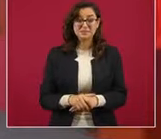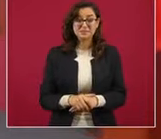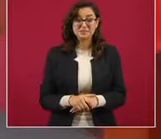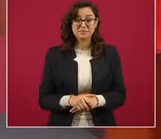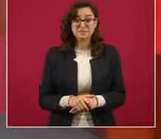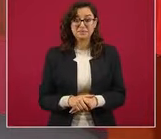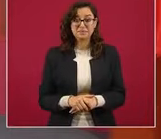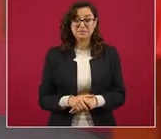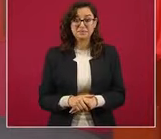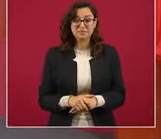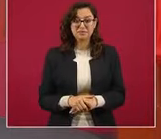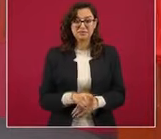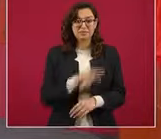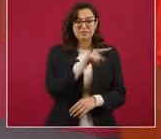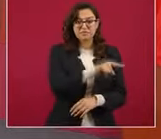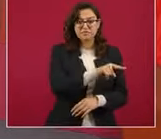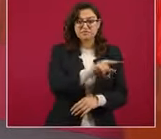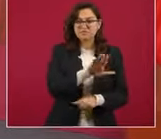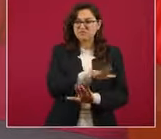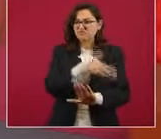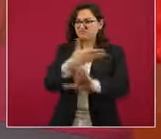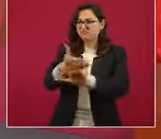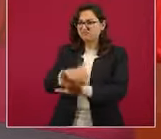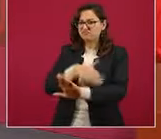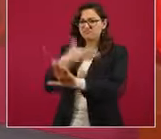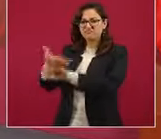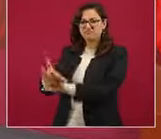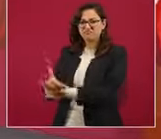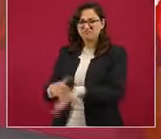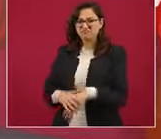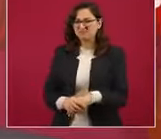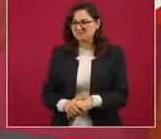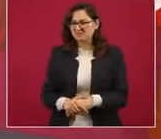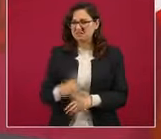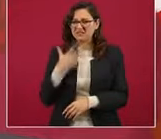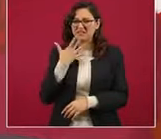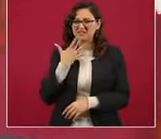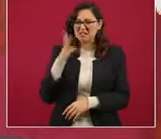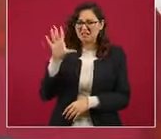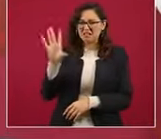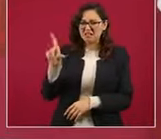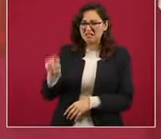de otras personas, diciéndoles que eran,